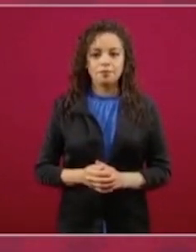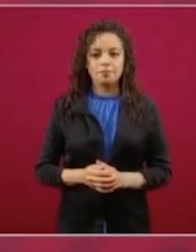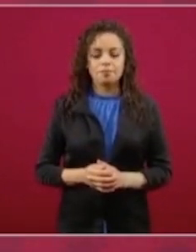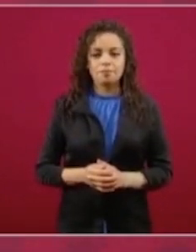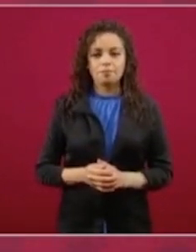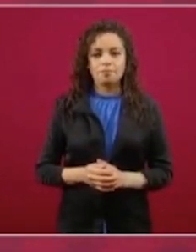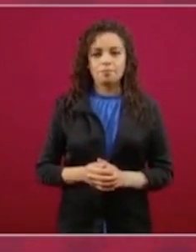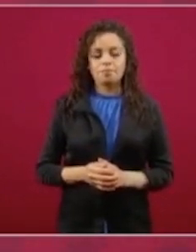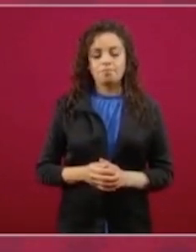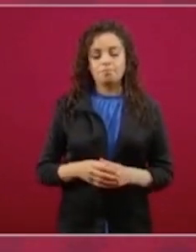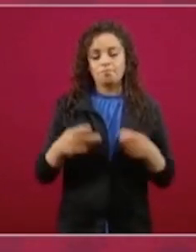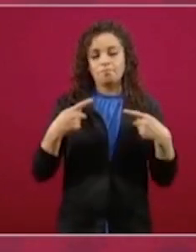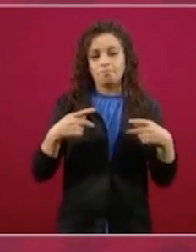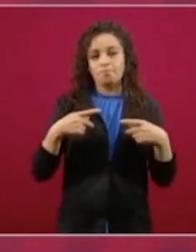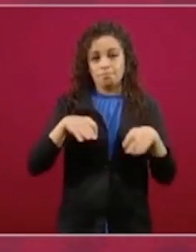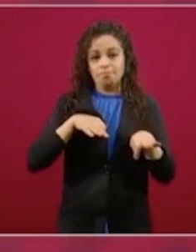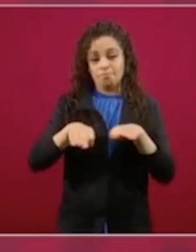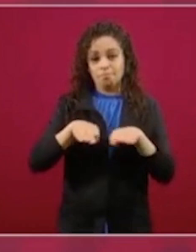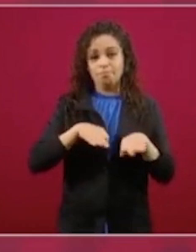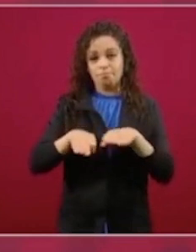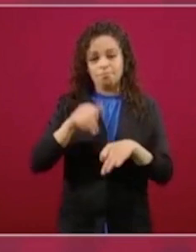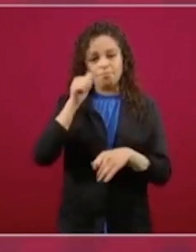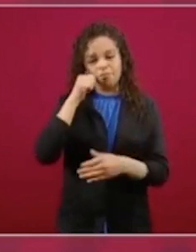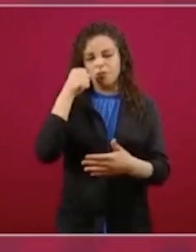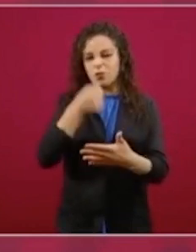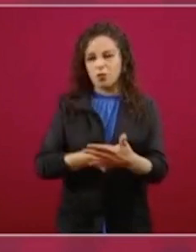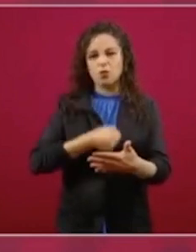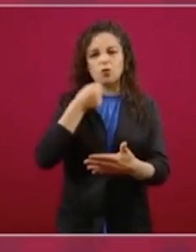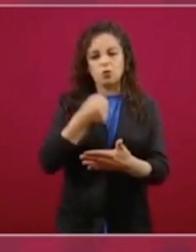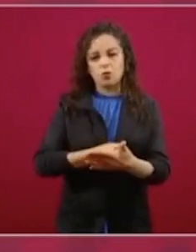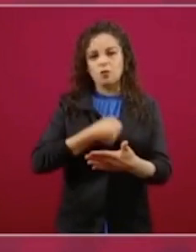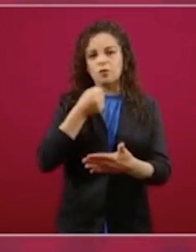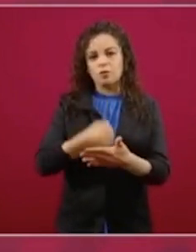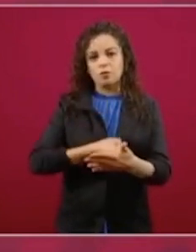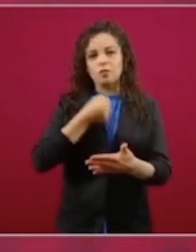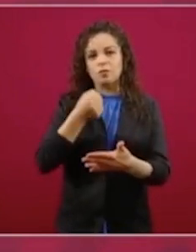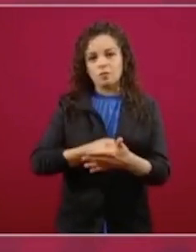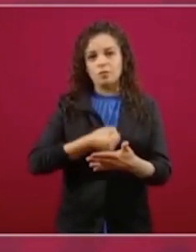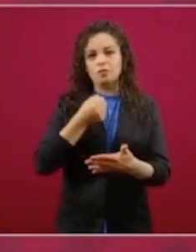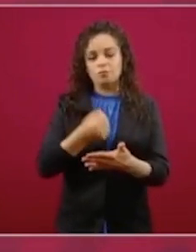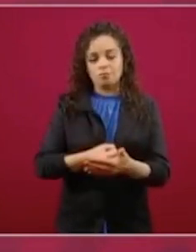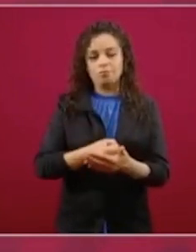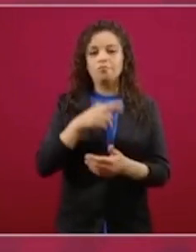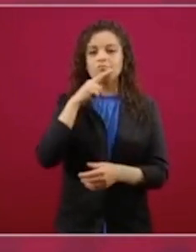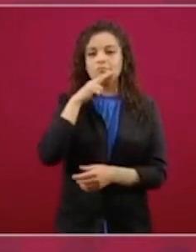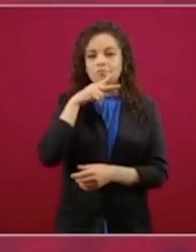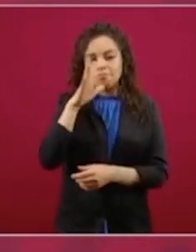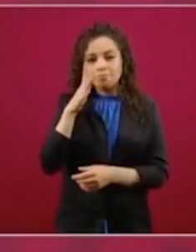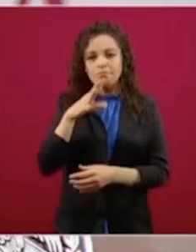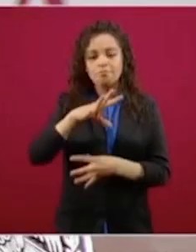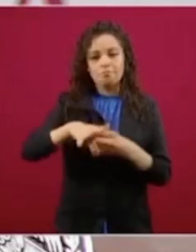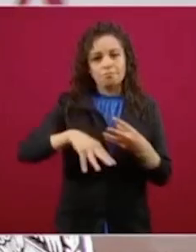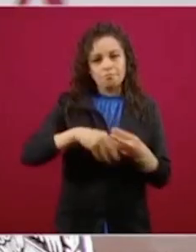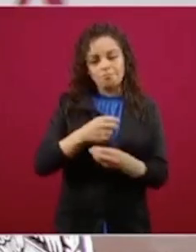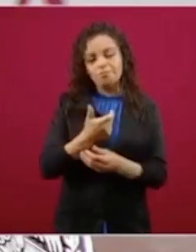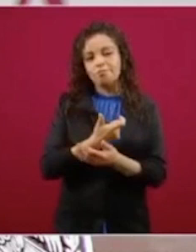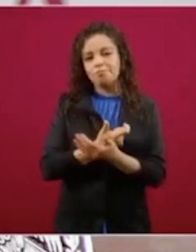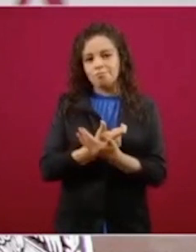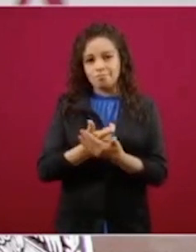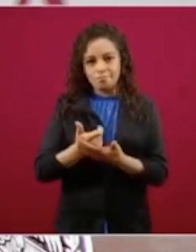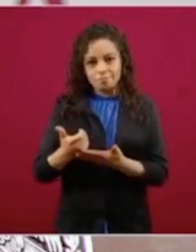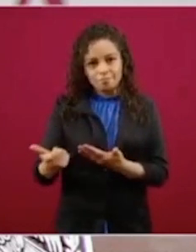luchado por mejores condiciones salariales, mejores condiciones de